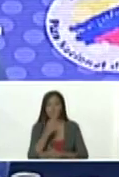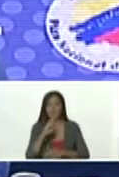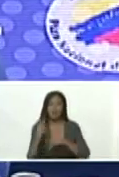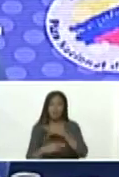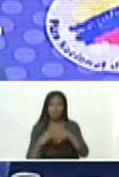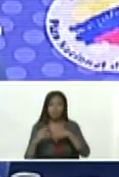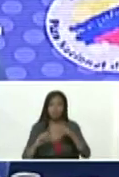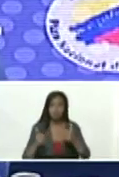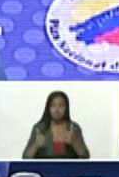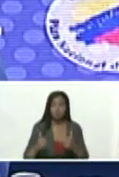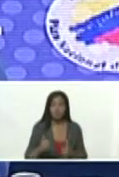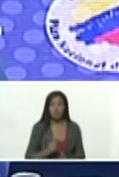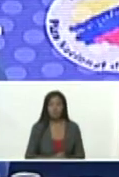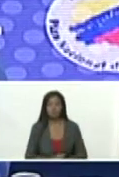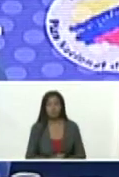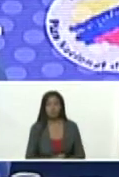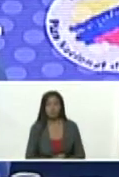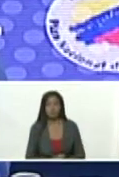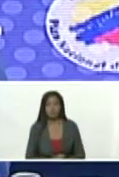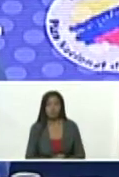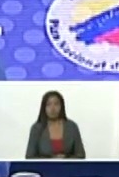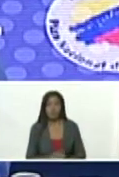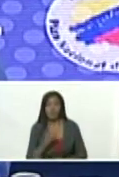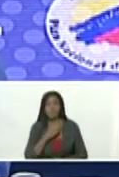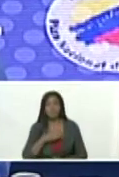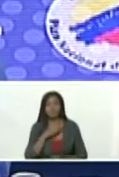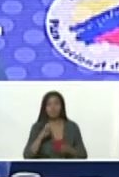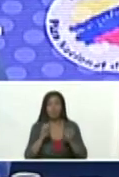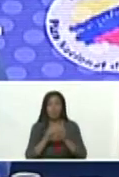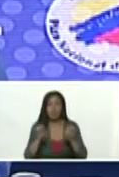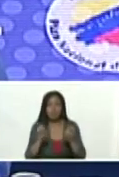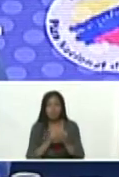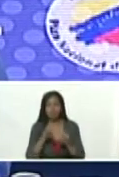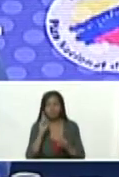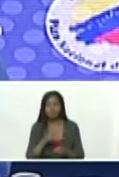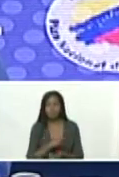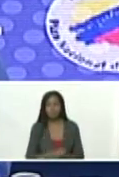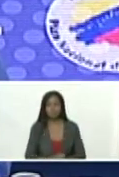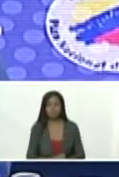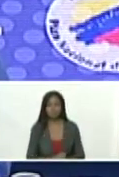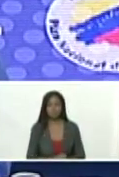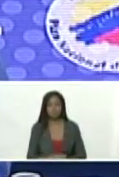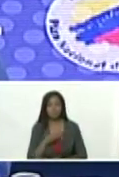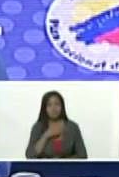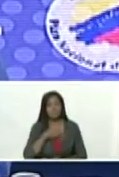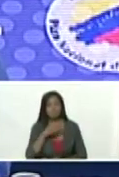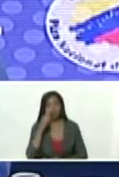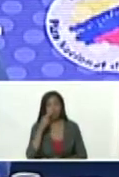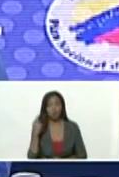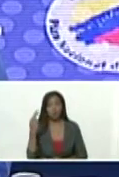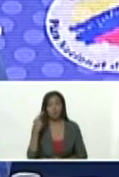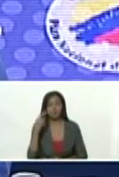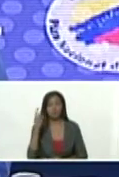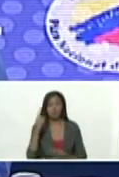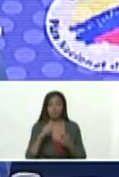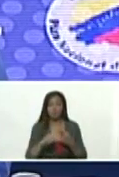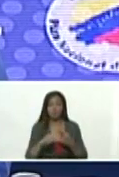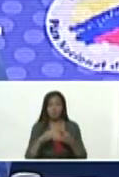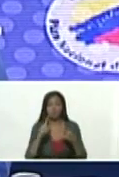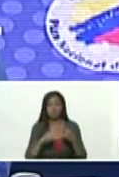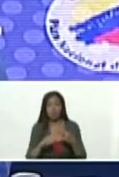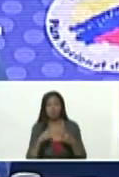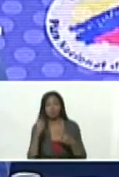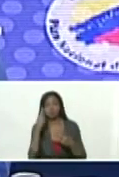revolución, y las misiones educativas, la misión Robinson 1 y